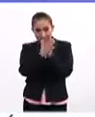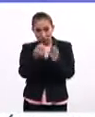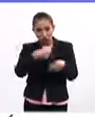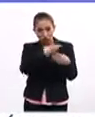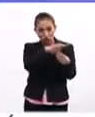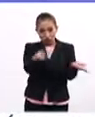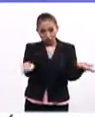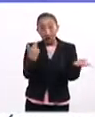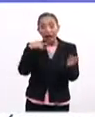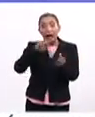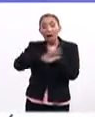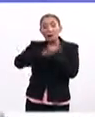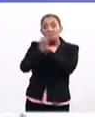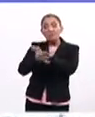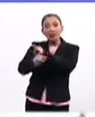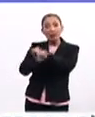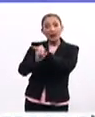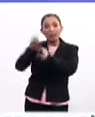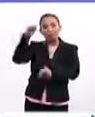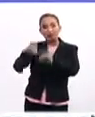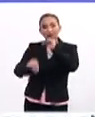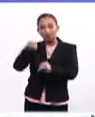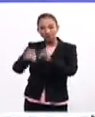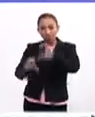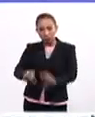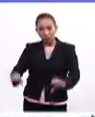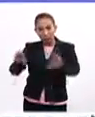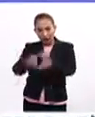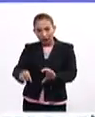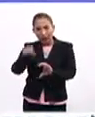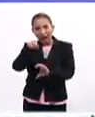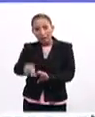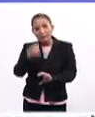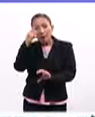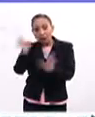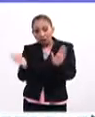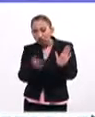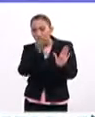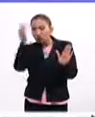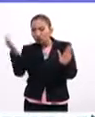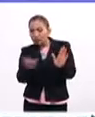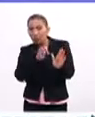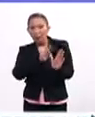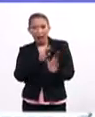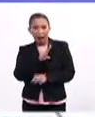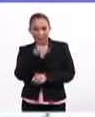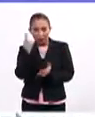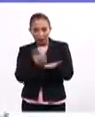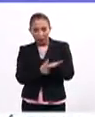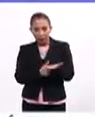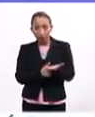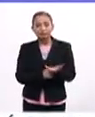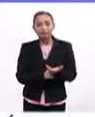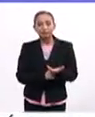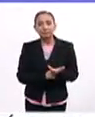libros, en su versión digital interactiva. Esta versión digital interactiva, pues que cuenta con